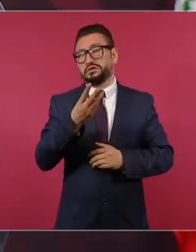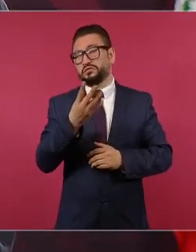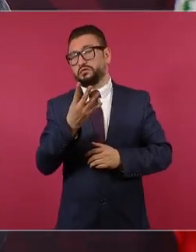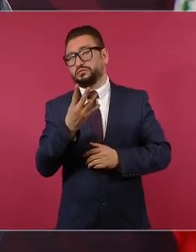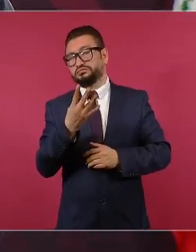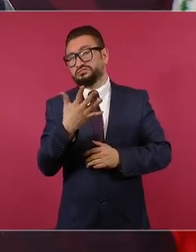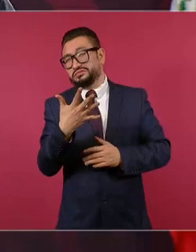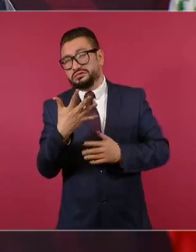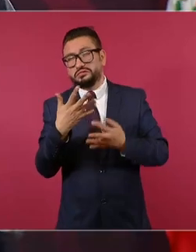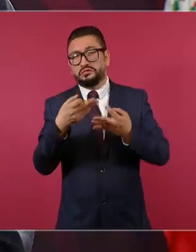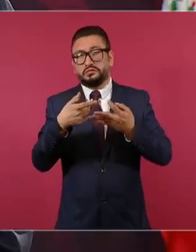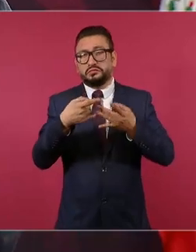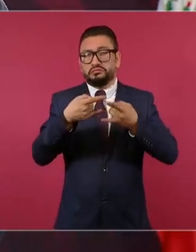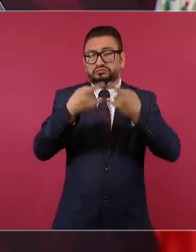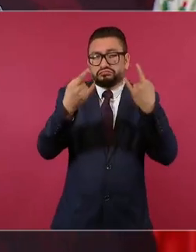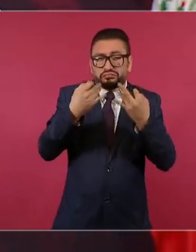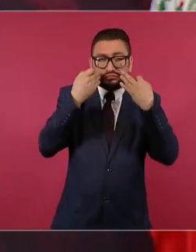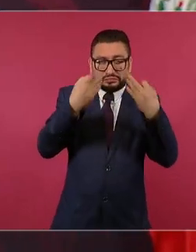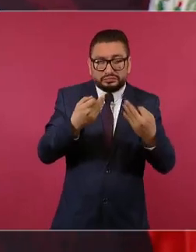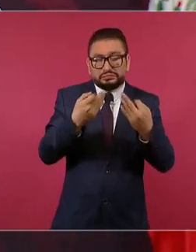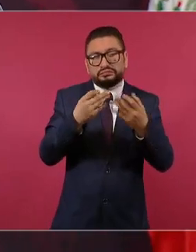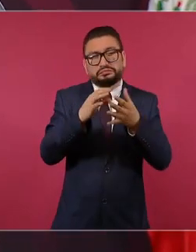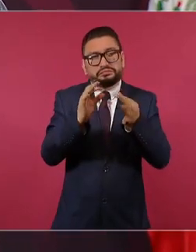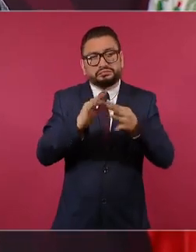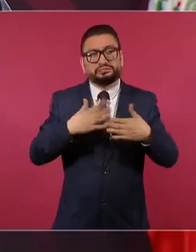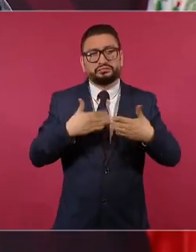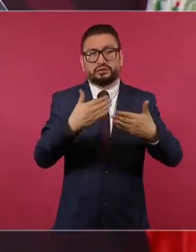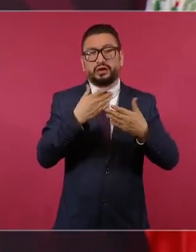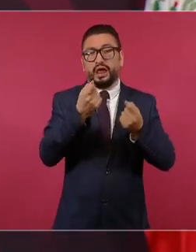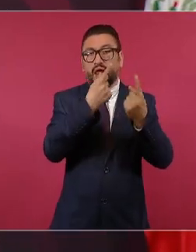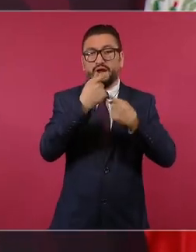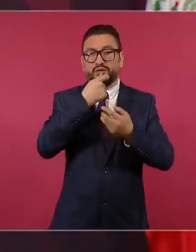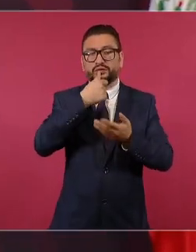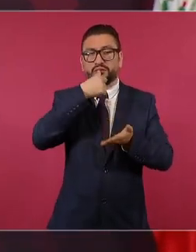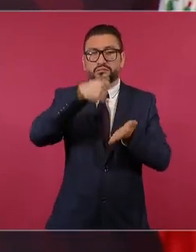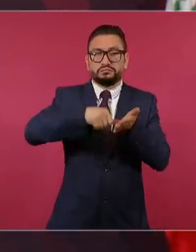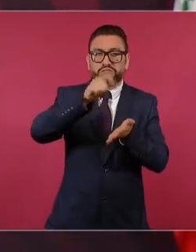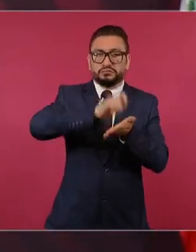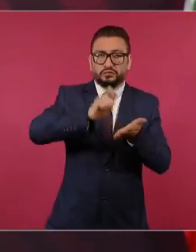3, 4, 5 testimonios de la época, las cartas de Cortés,